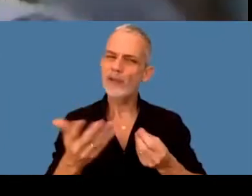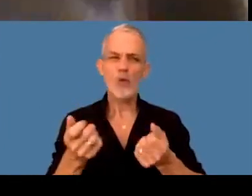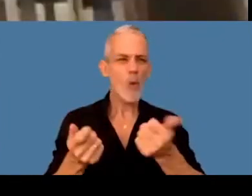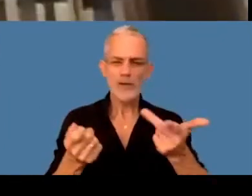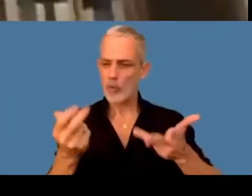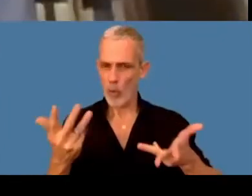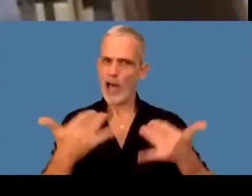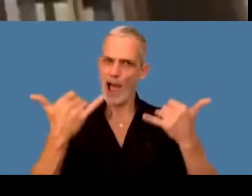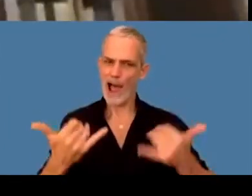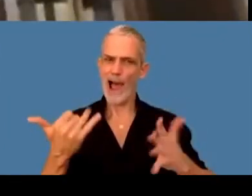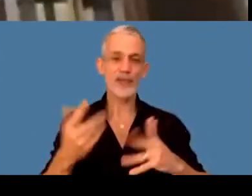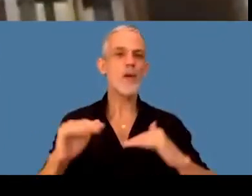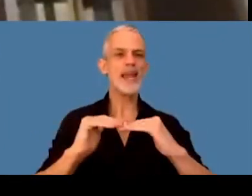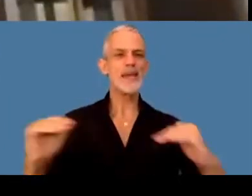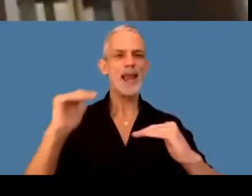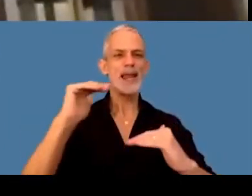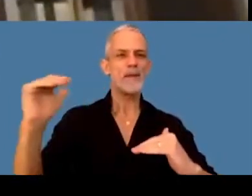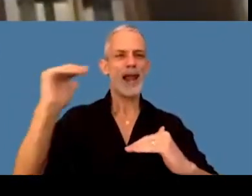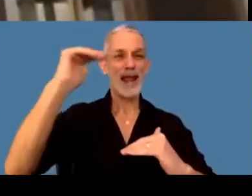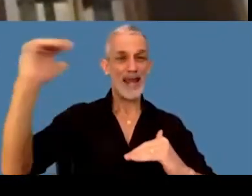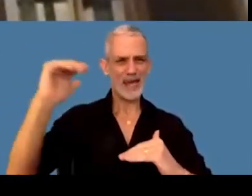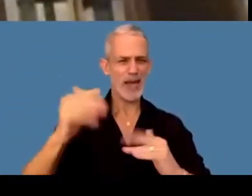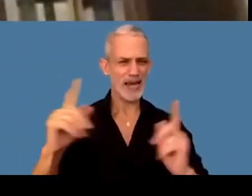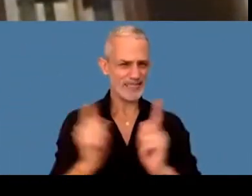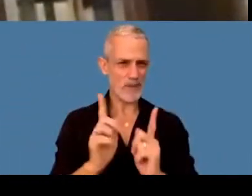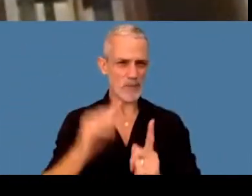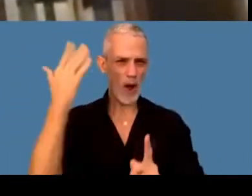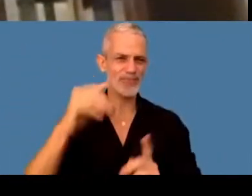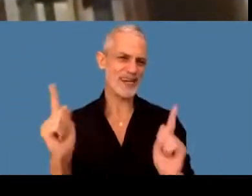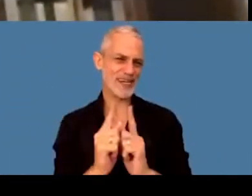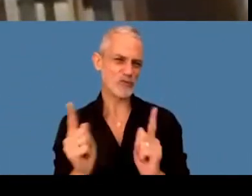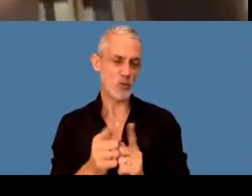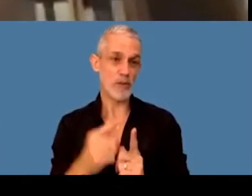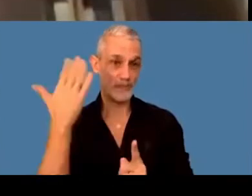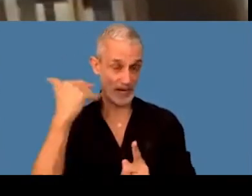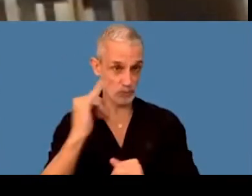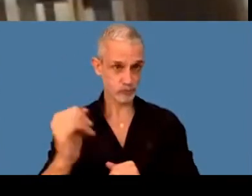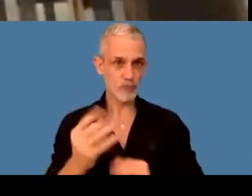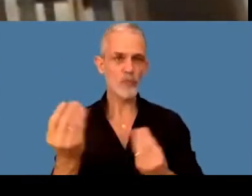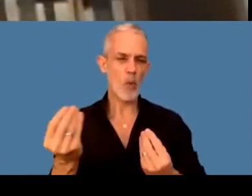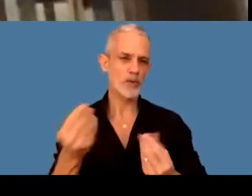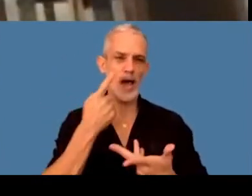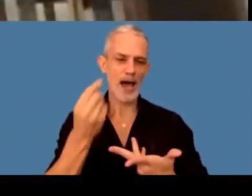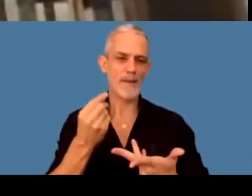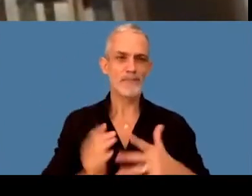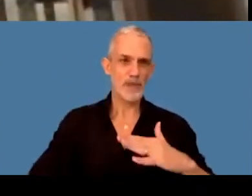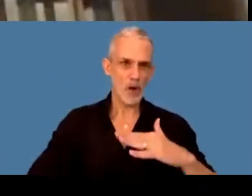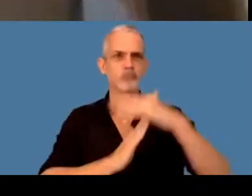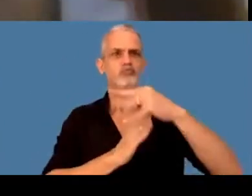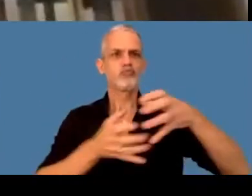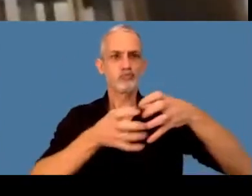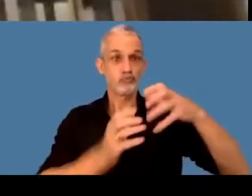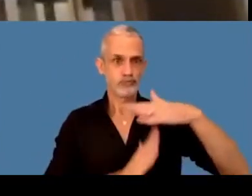En cuanto a los niveles, ¿no? Un poco repaso lo que les decía anteriormente, vamos a ver la centralización